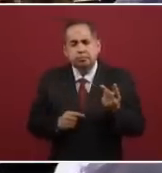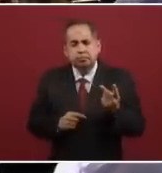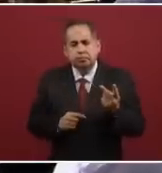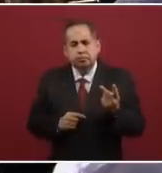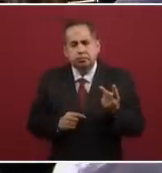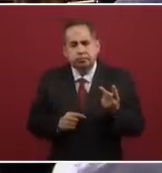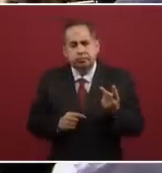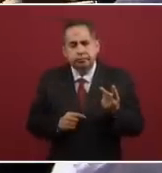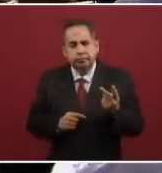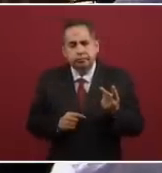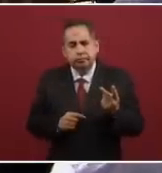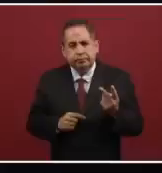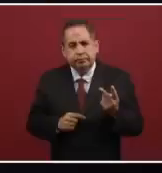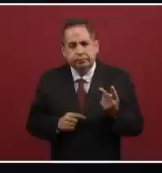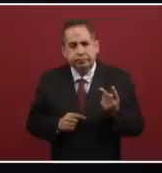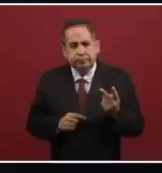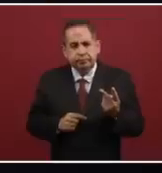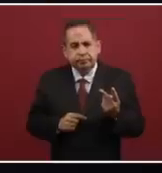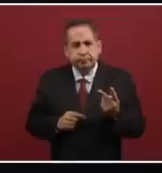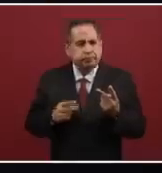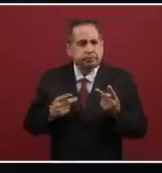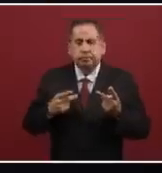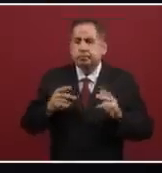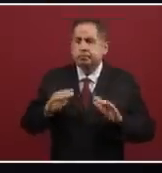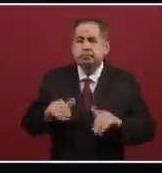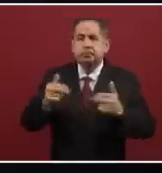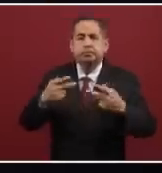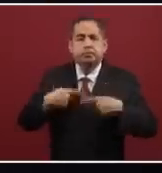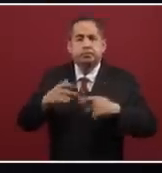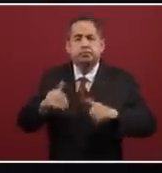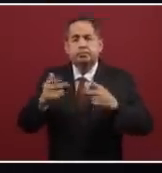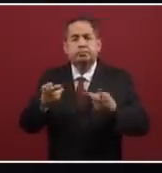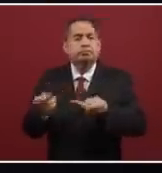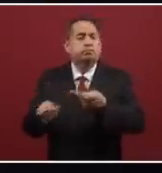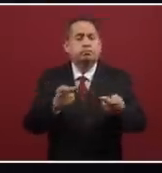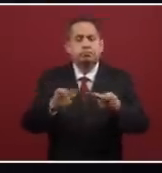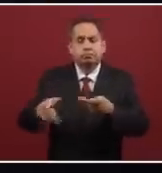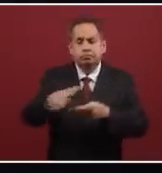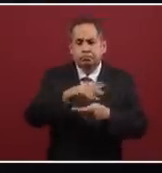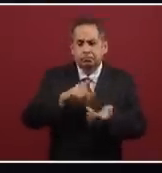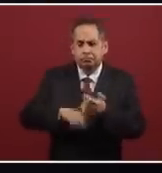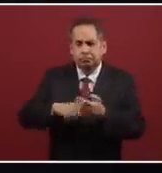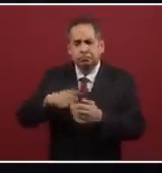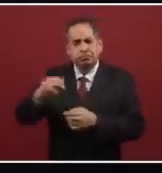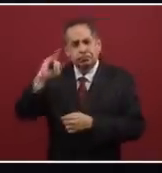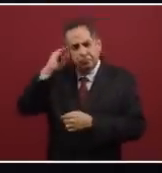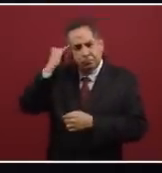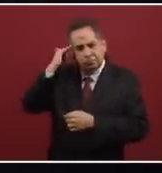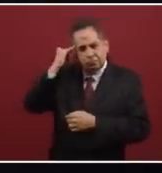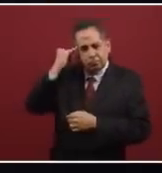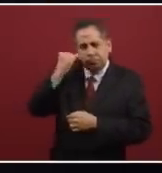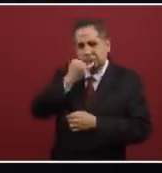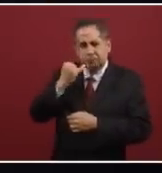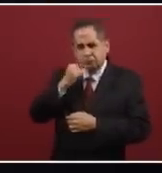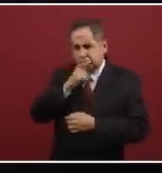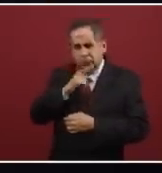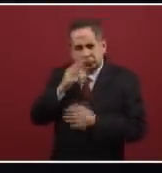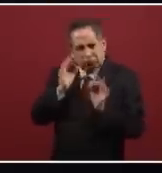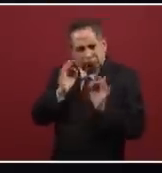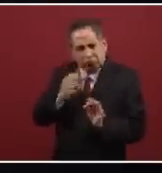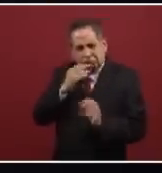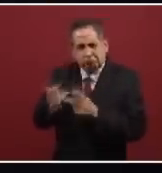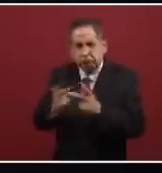las consultas que se están realizando no se están realizando en las lenguas indígenas? ¿Y por qué no se